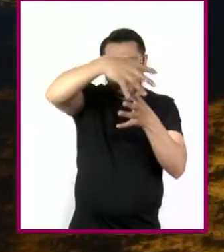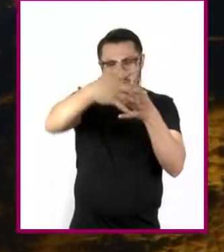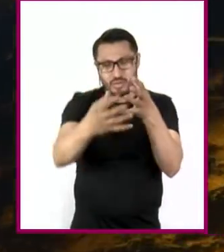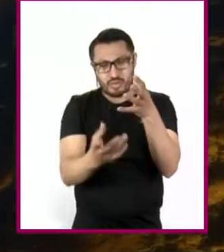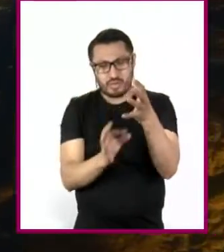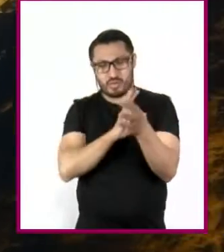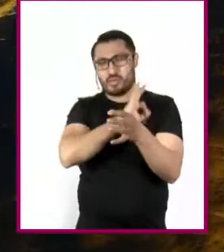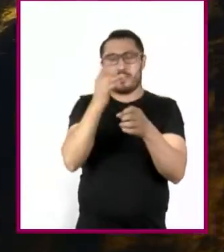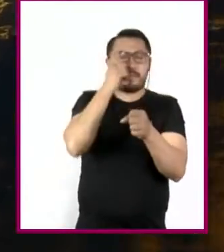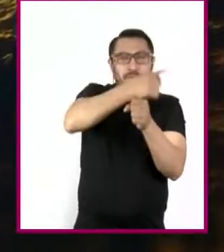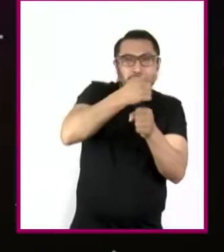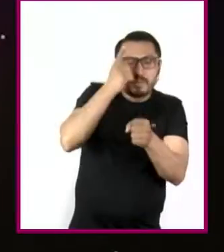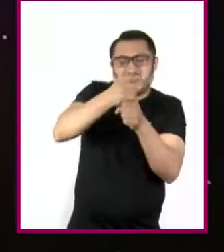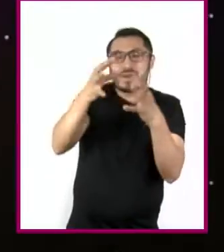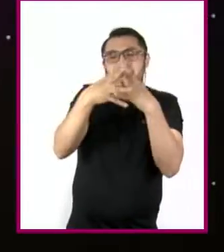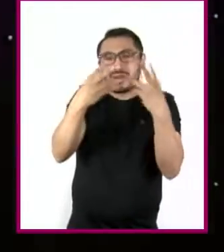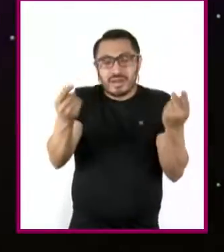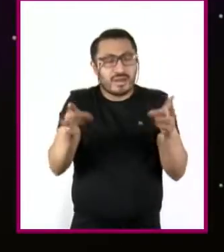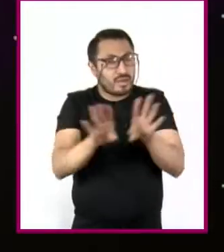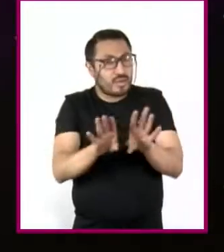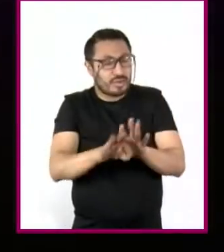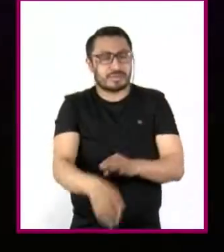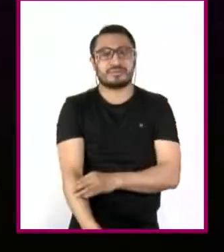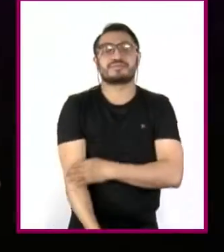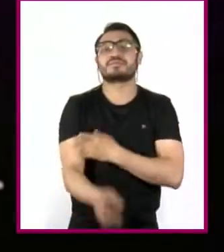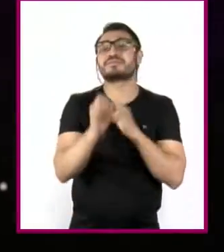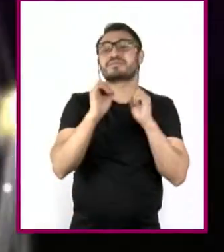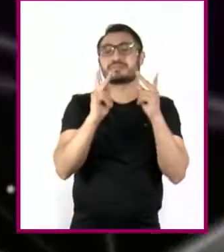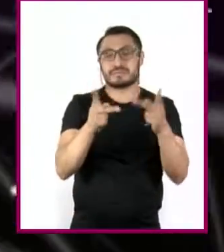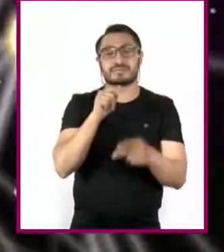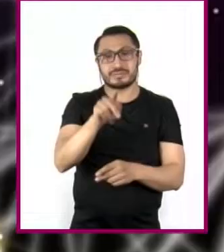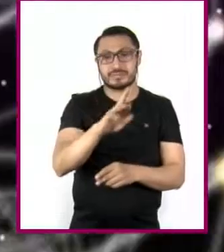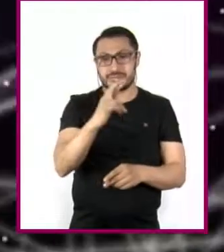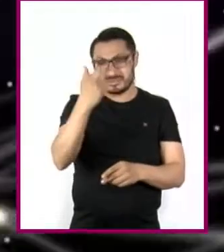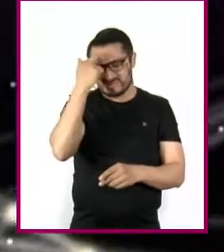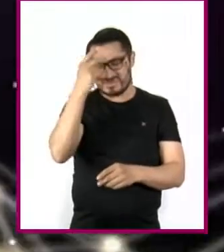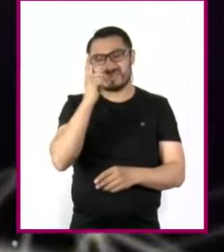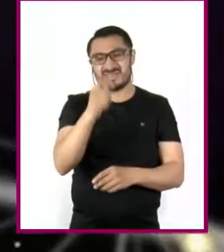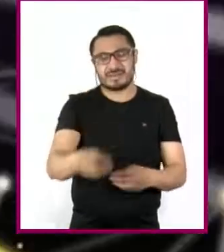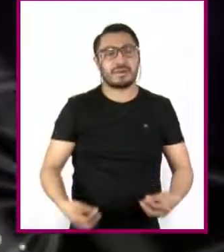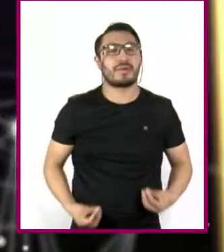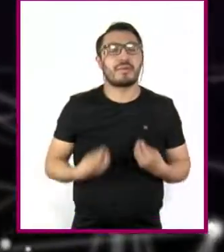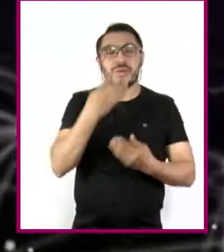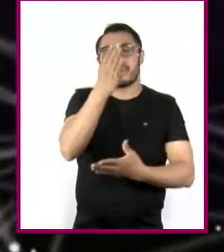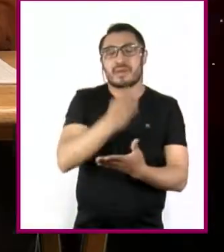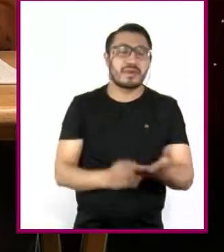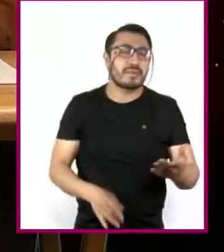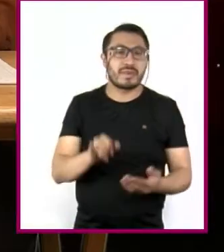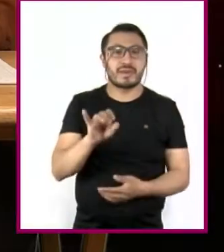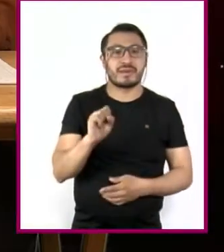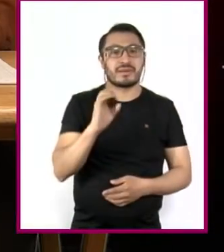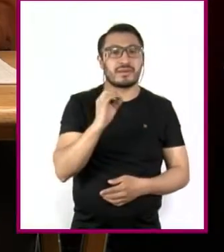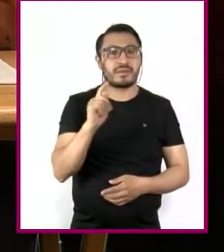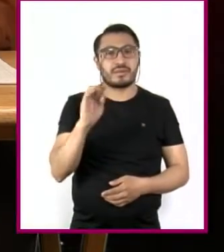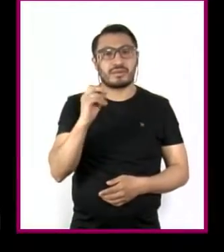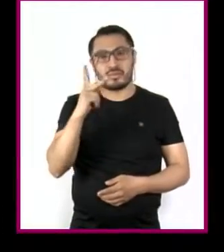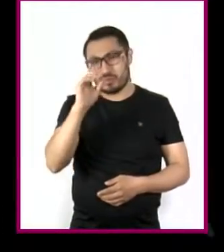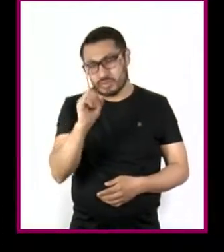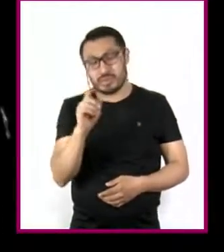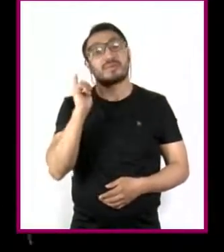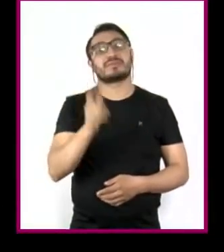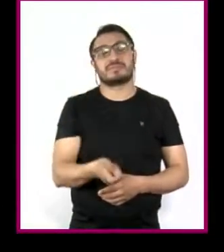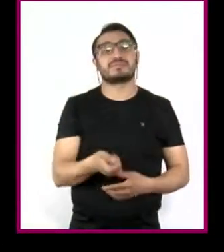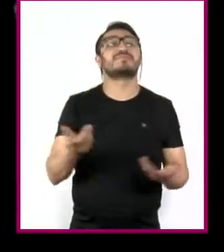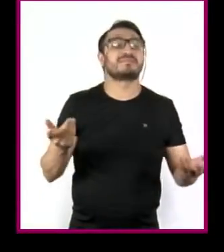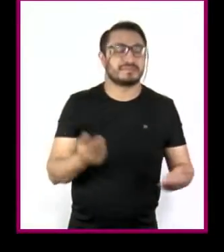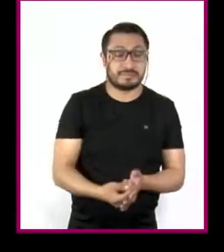posible medir su degradación. Muy bien. ¿Y recuerdas qué es la vida media de un isótopo? Sí, claro.